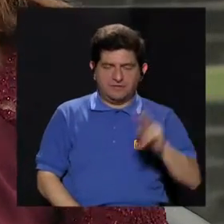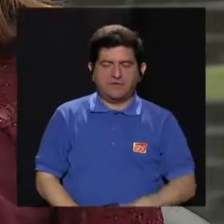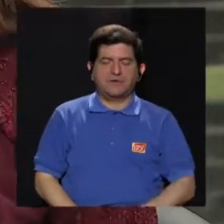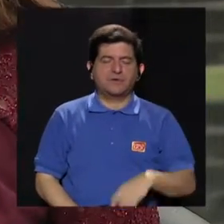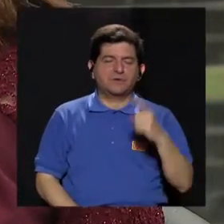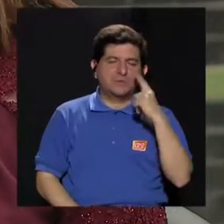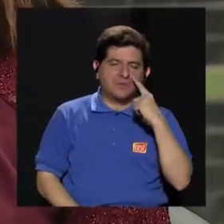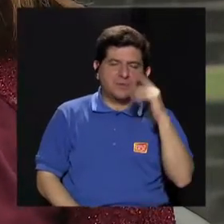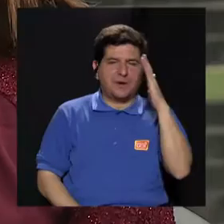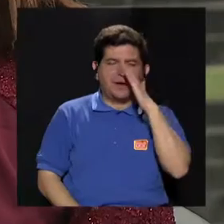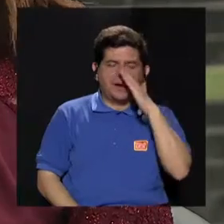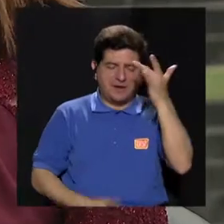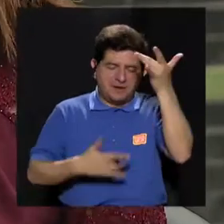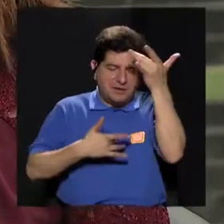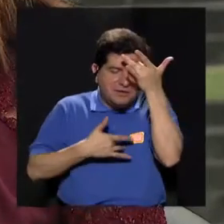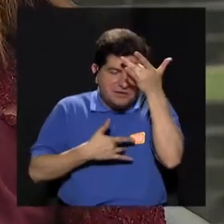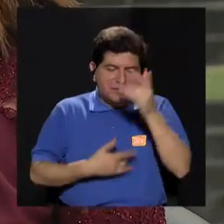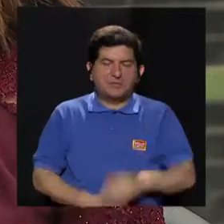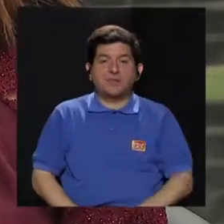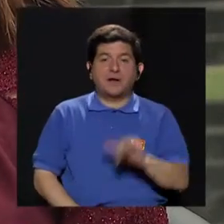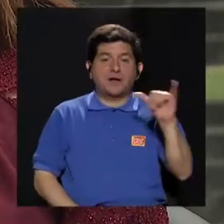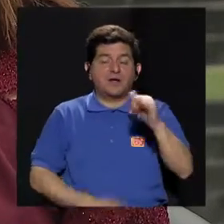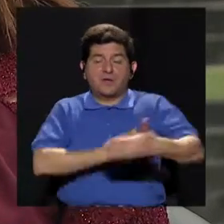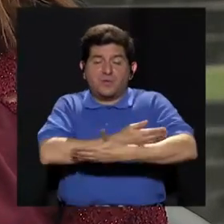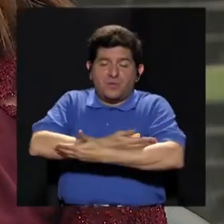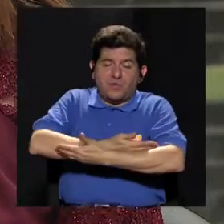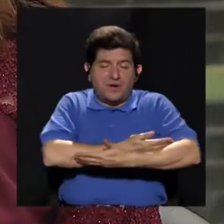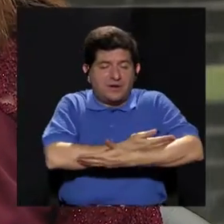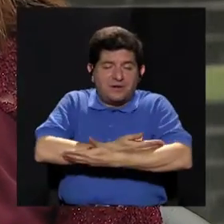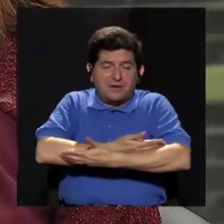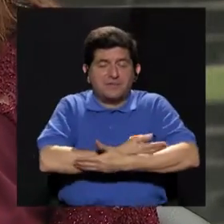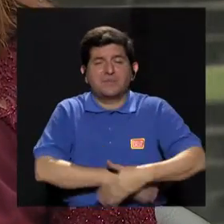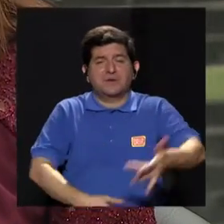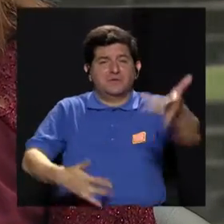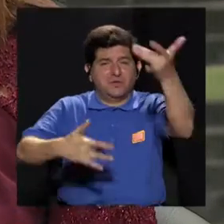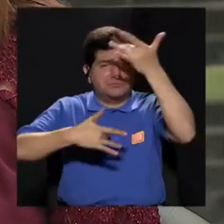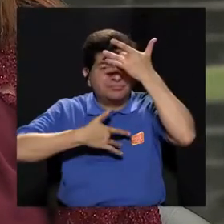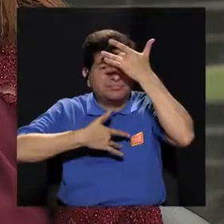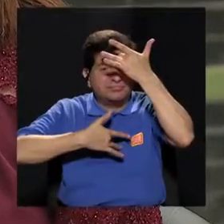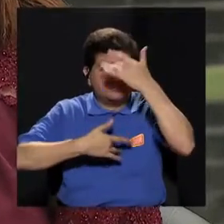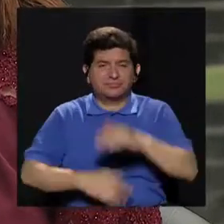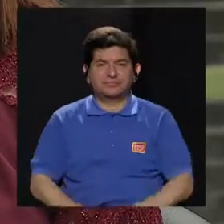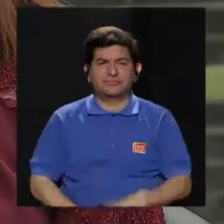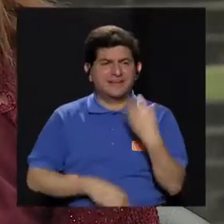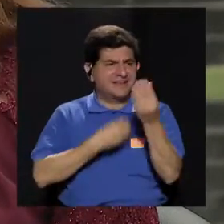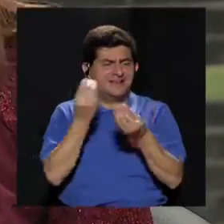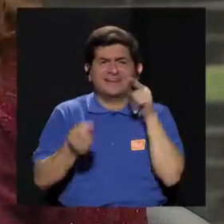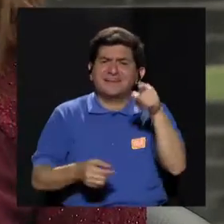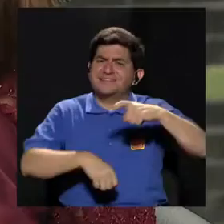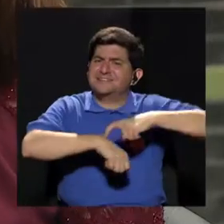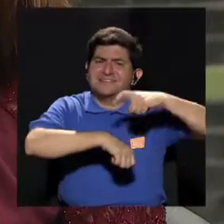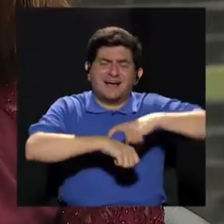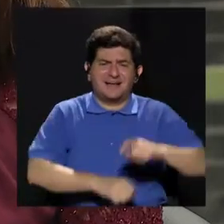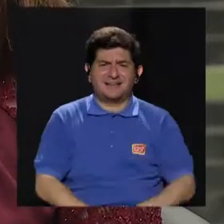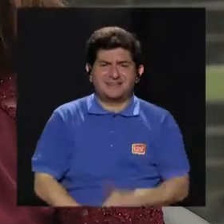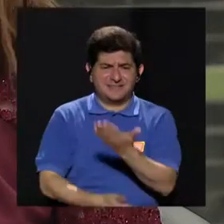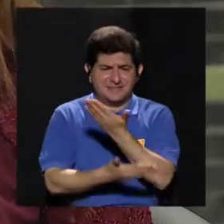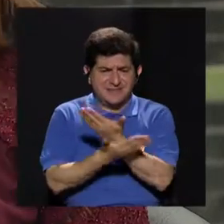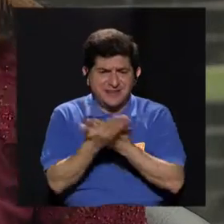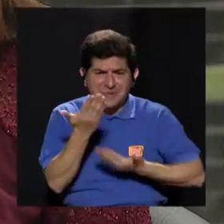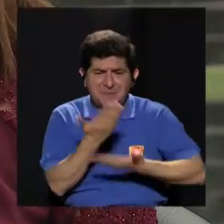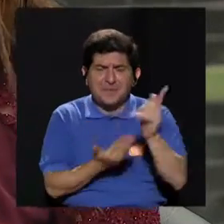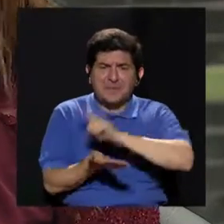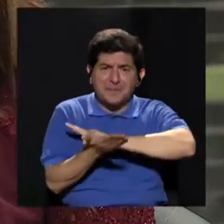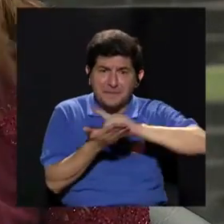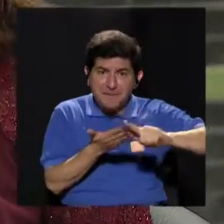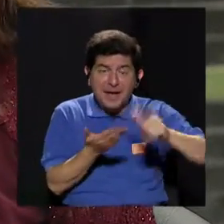mamá se enferma y también por ende este recién nacido va a salir también enfermito o enfermita, ¿qué podemos hacer ahí? Porque el lavado de